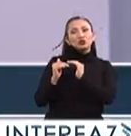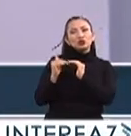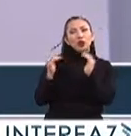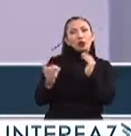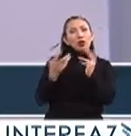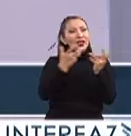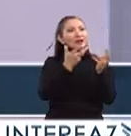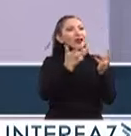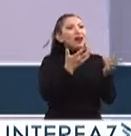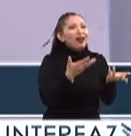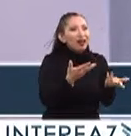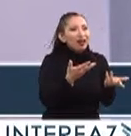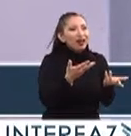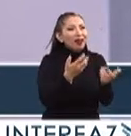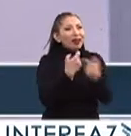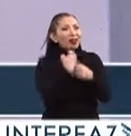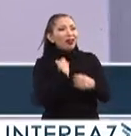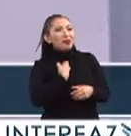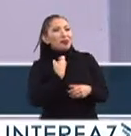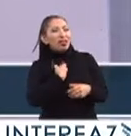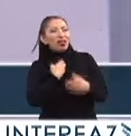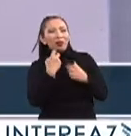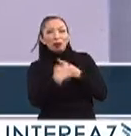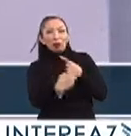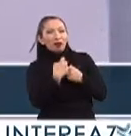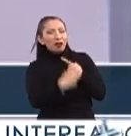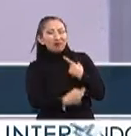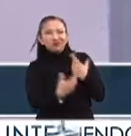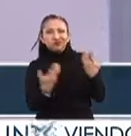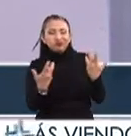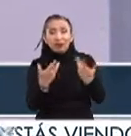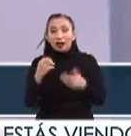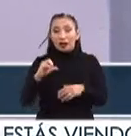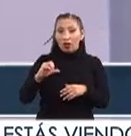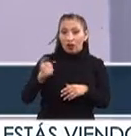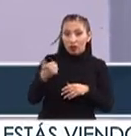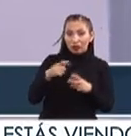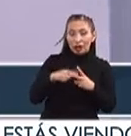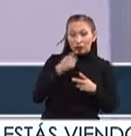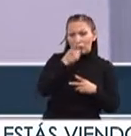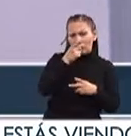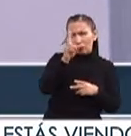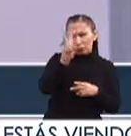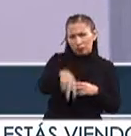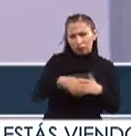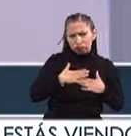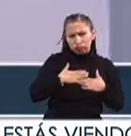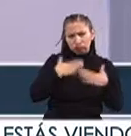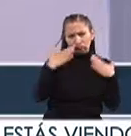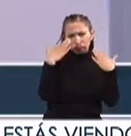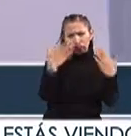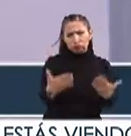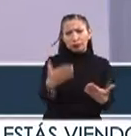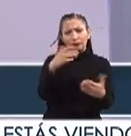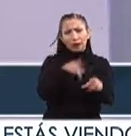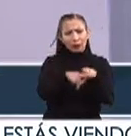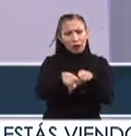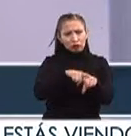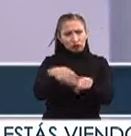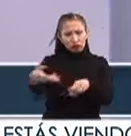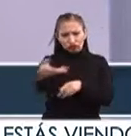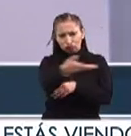ese deseo de seguir superándose. Pero algo que les diría a mis